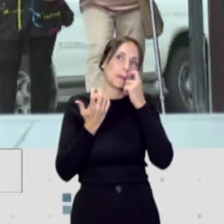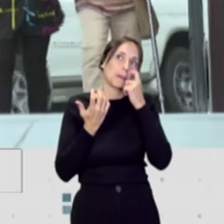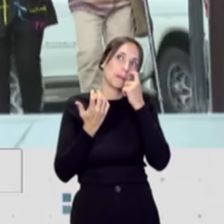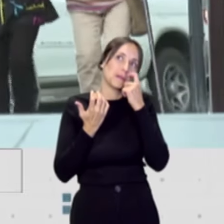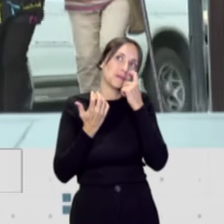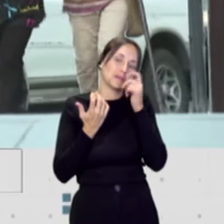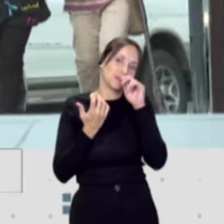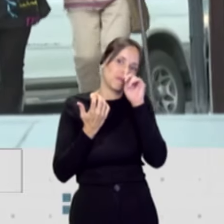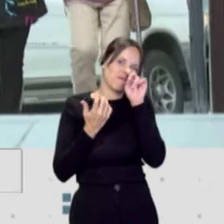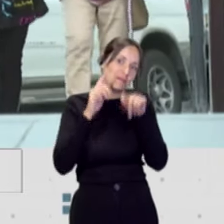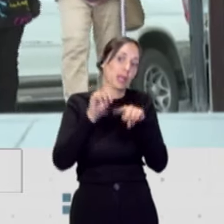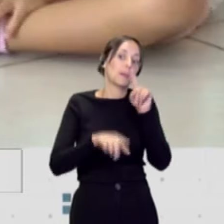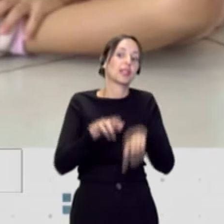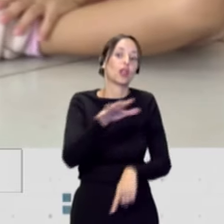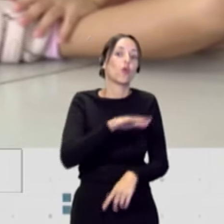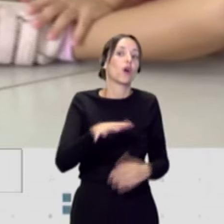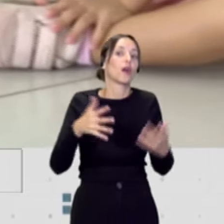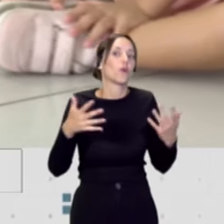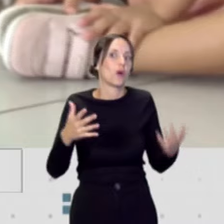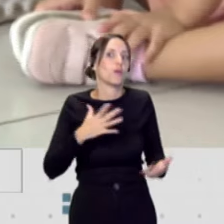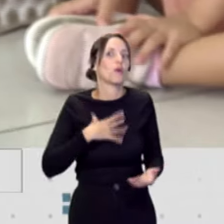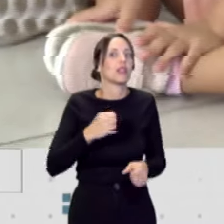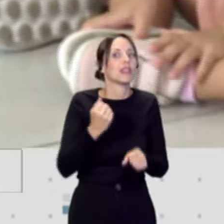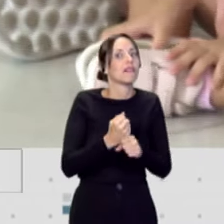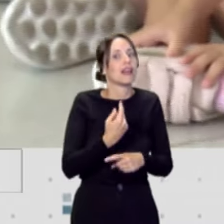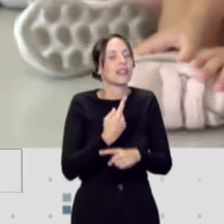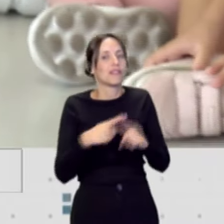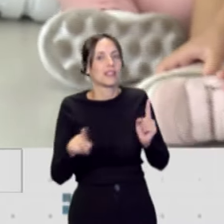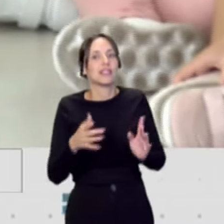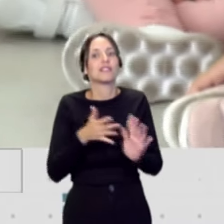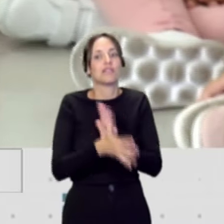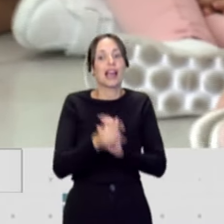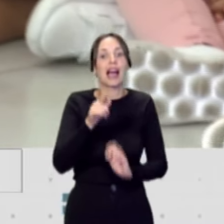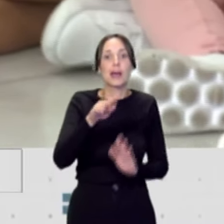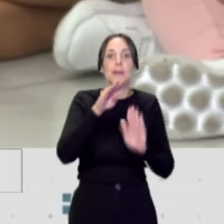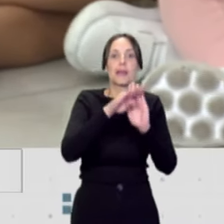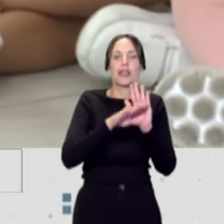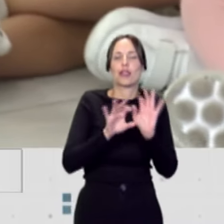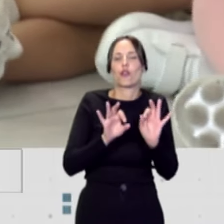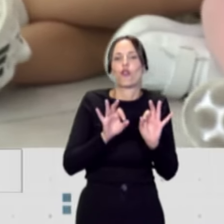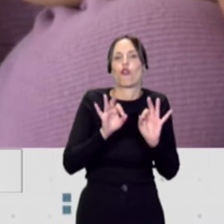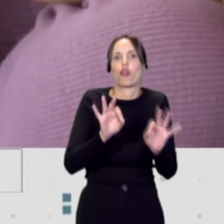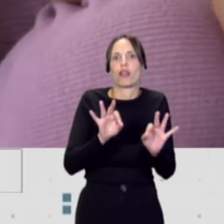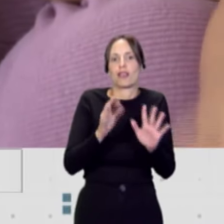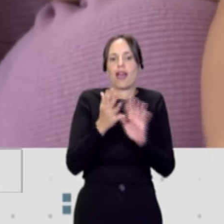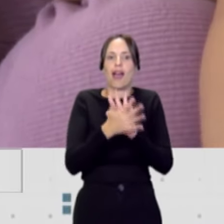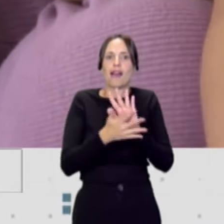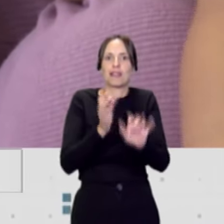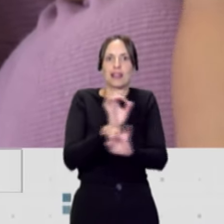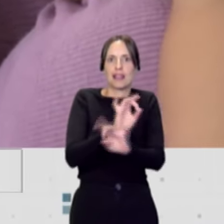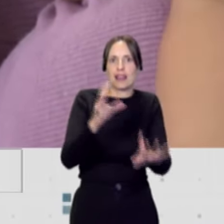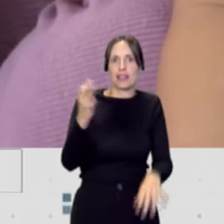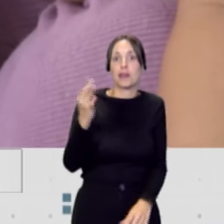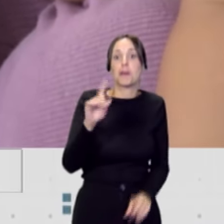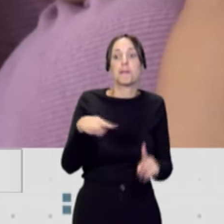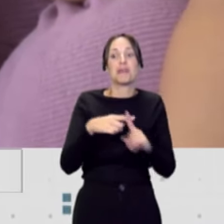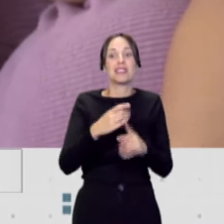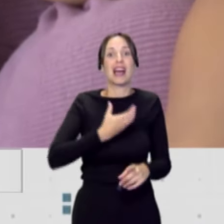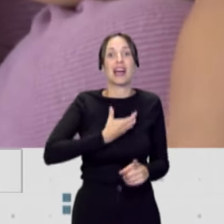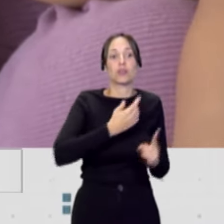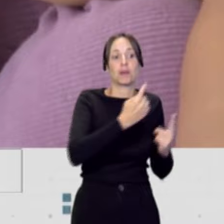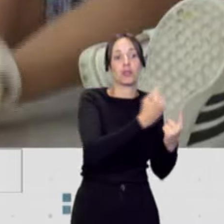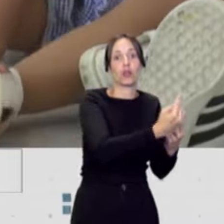unos que otros, y ahí es donde tenemos que trabajar, aterrizar las medidas concretas y también consensuarlas con los ayuntamientos, que